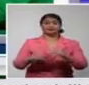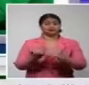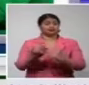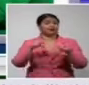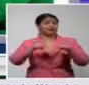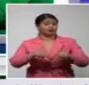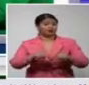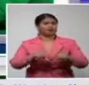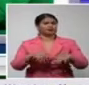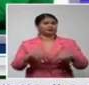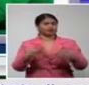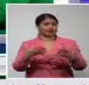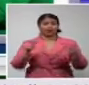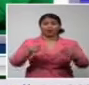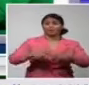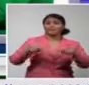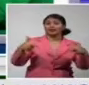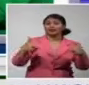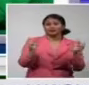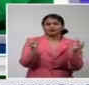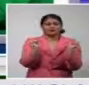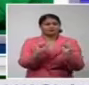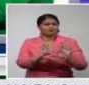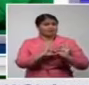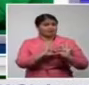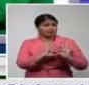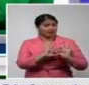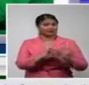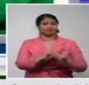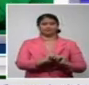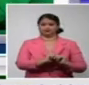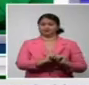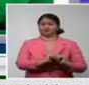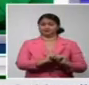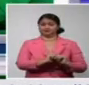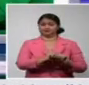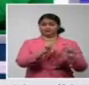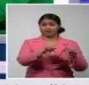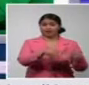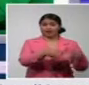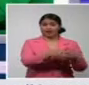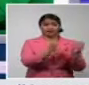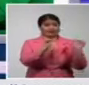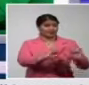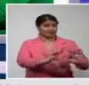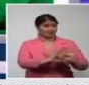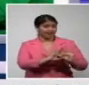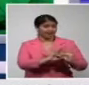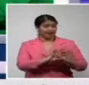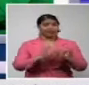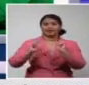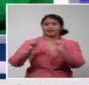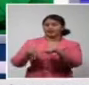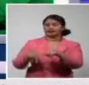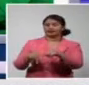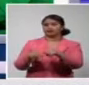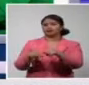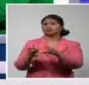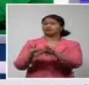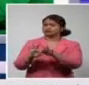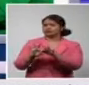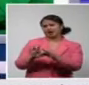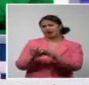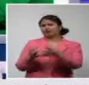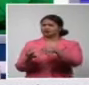más crítico que grave, que eso es importante. Y un poco que me ayudan ahí con